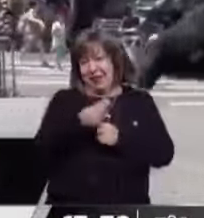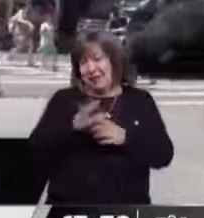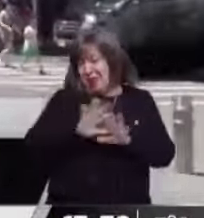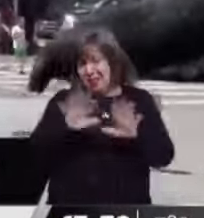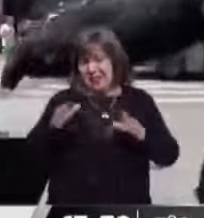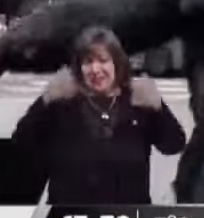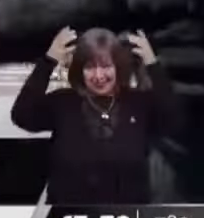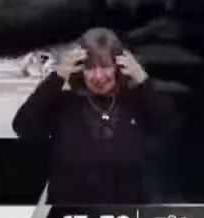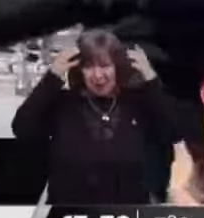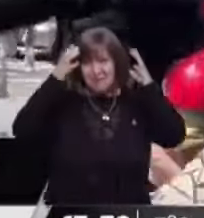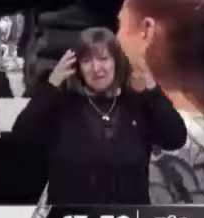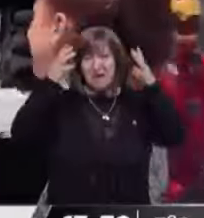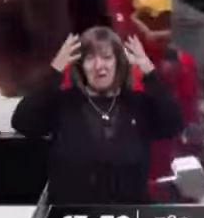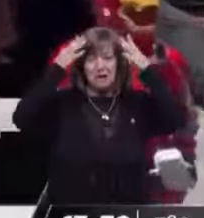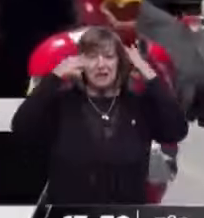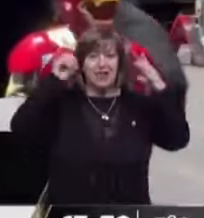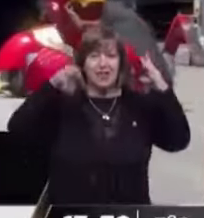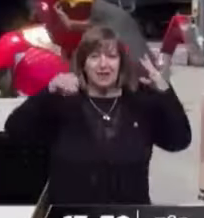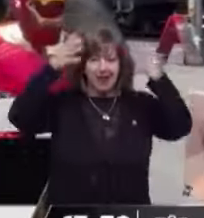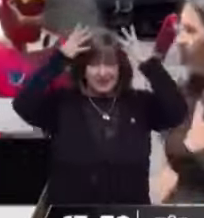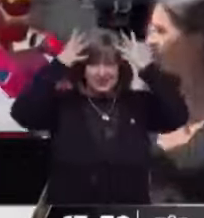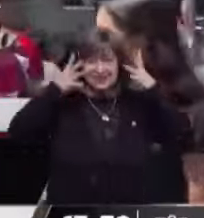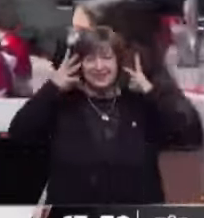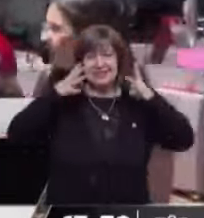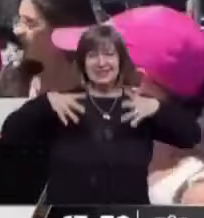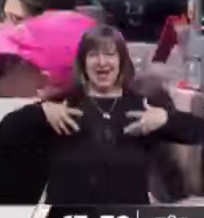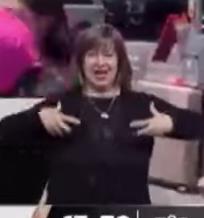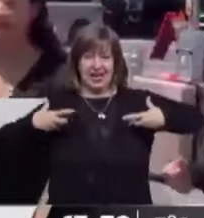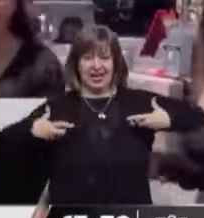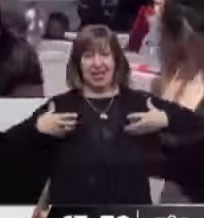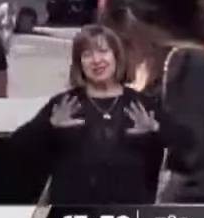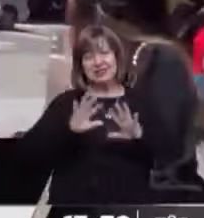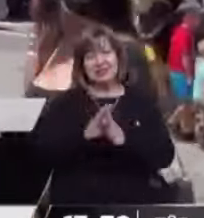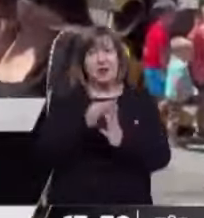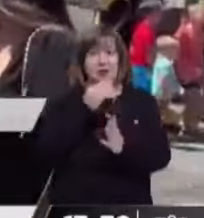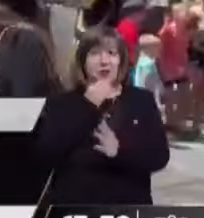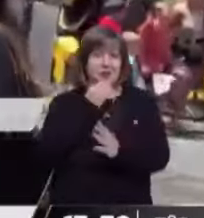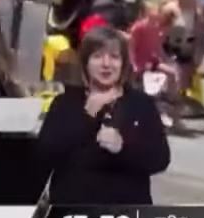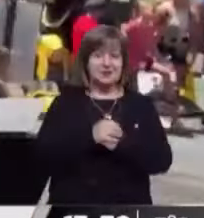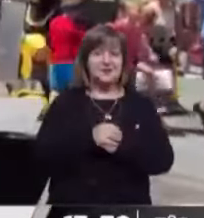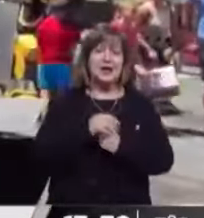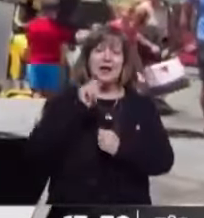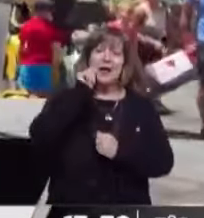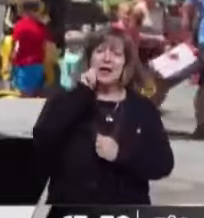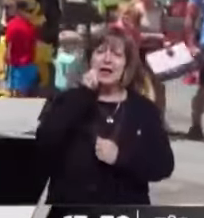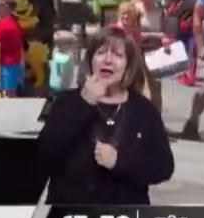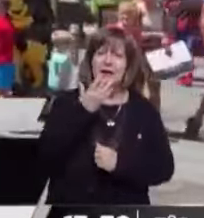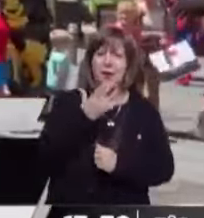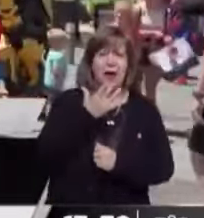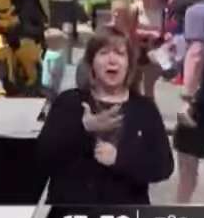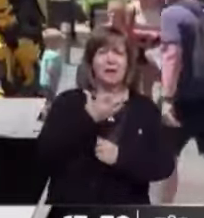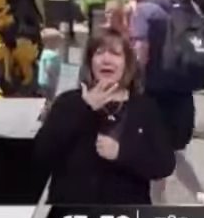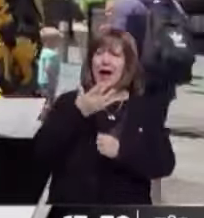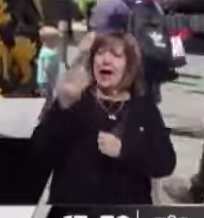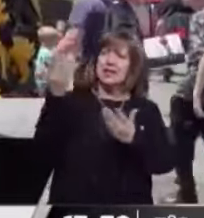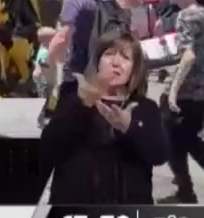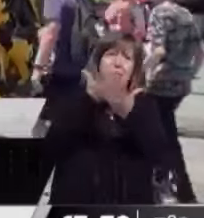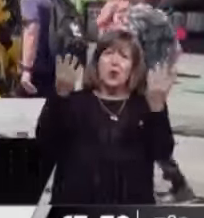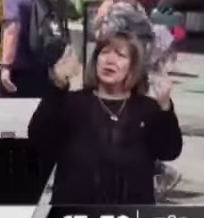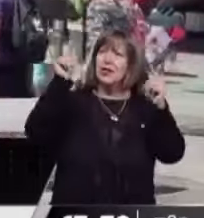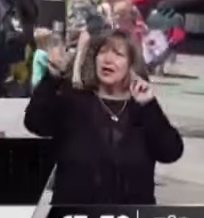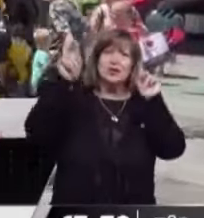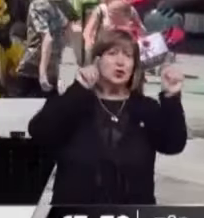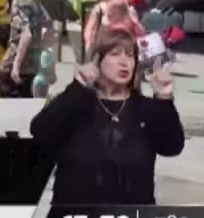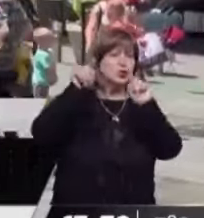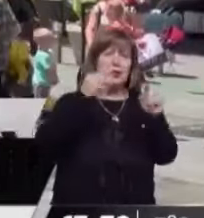No, claro, total pasás inadvertido, no pasa absolutamente nada. Adri, querido, qué lindo panorama nos mostraste, qué colorido, qué bonito